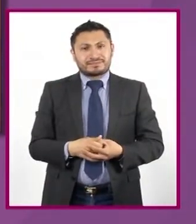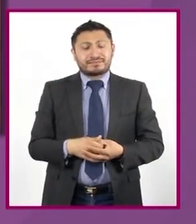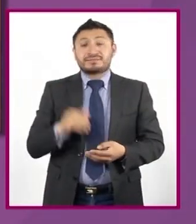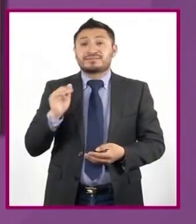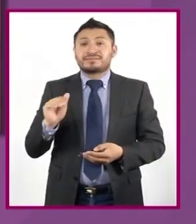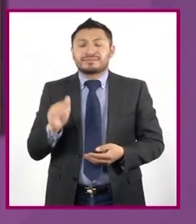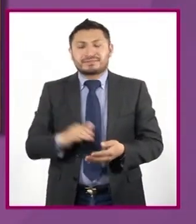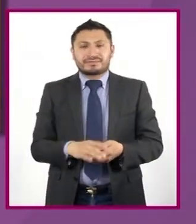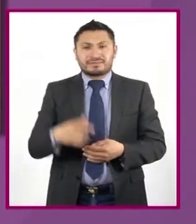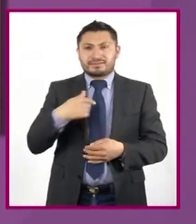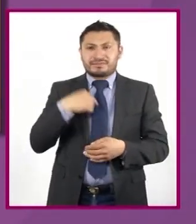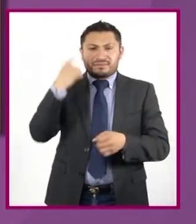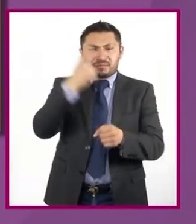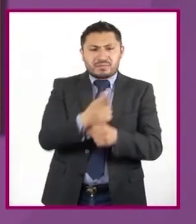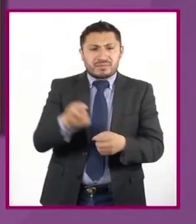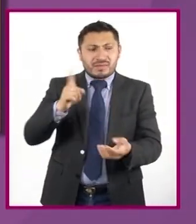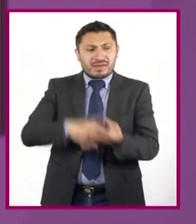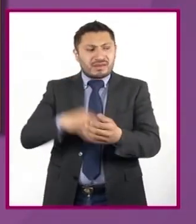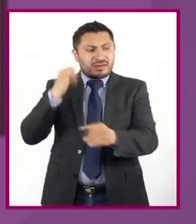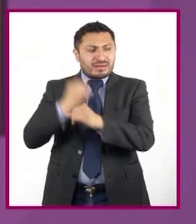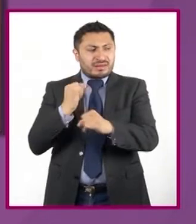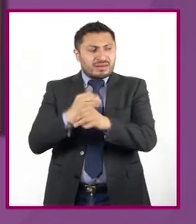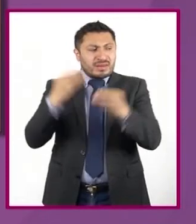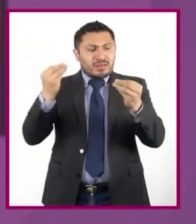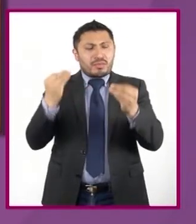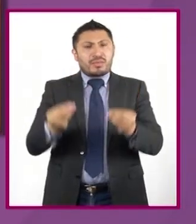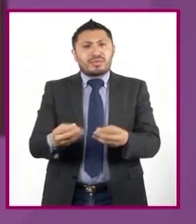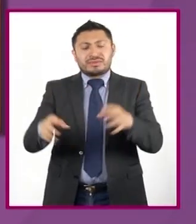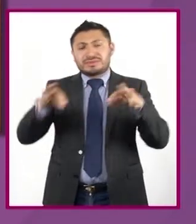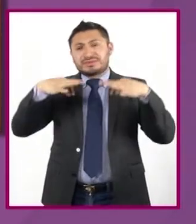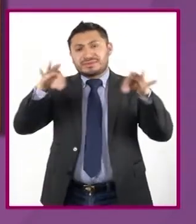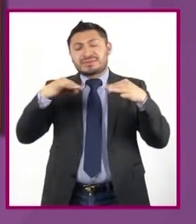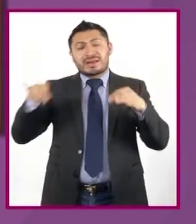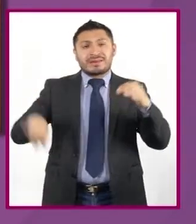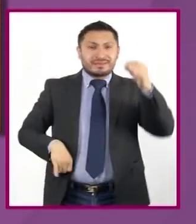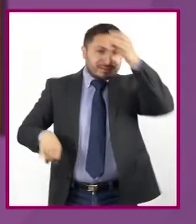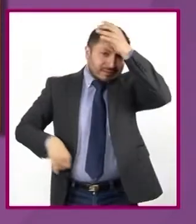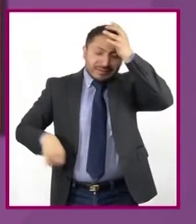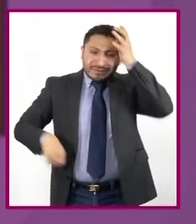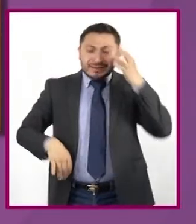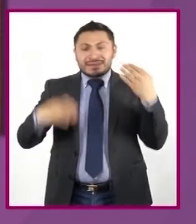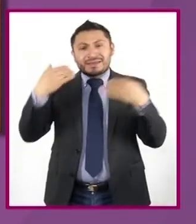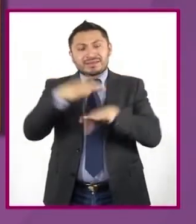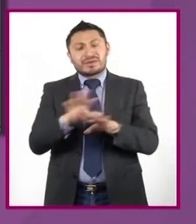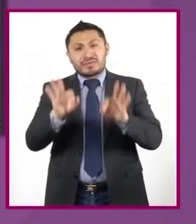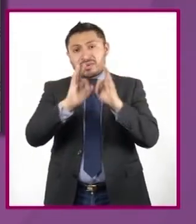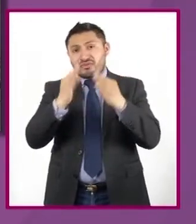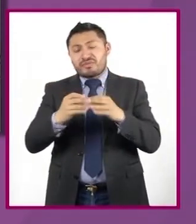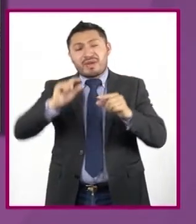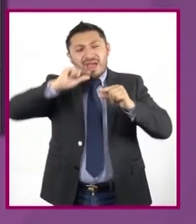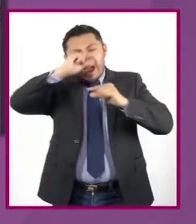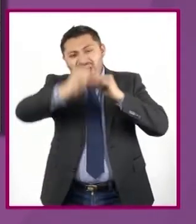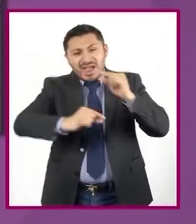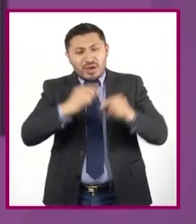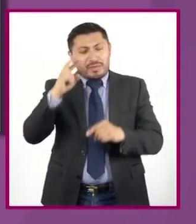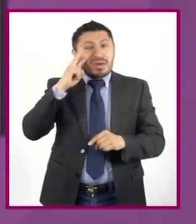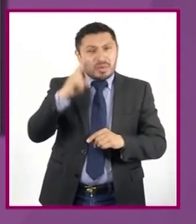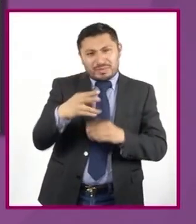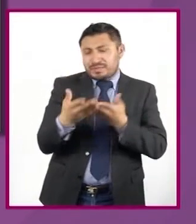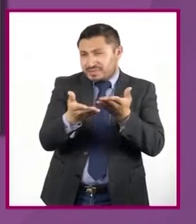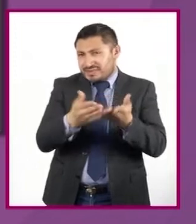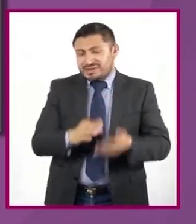Oye, encontré en internet varios documentos muy interesantes sobre los modelos atómicos. Mira.